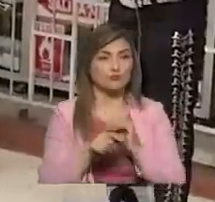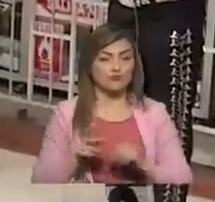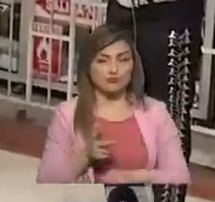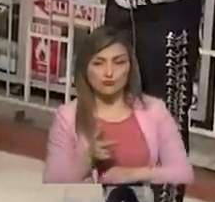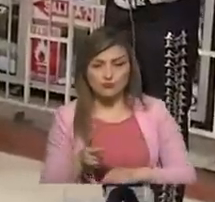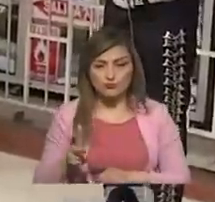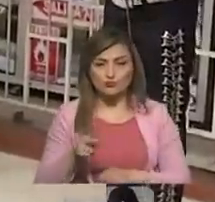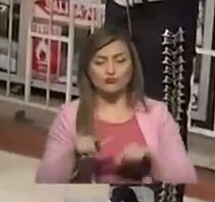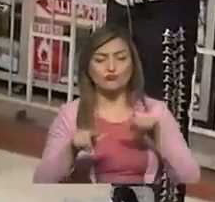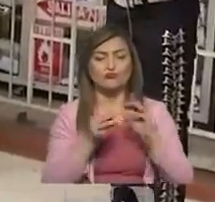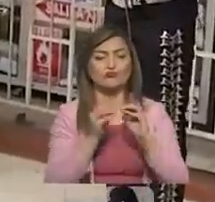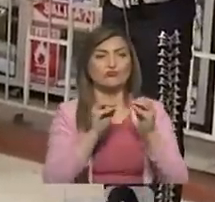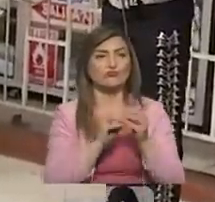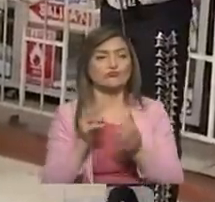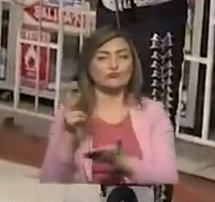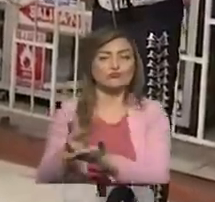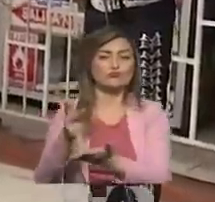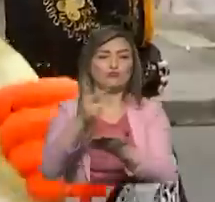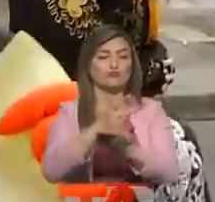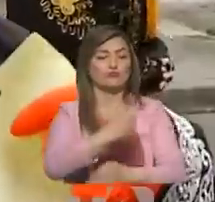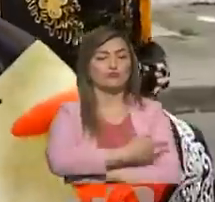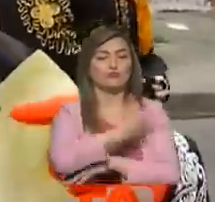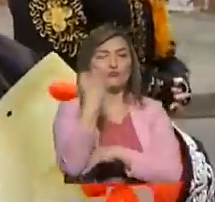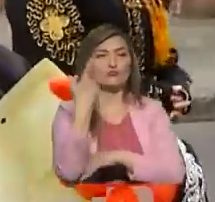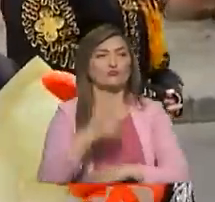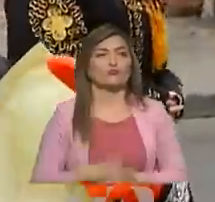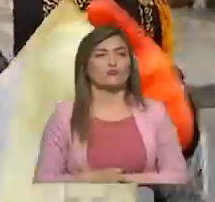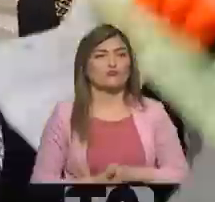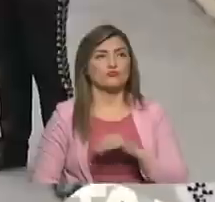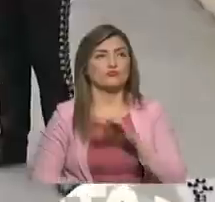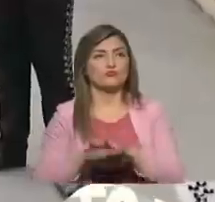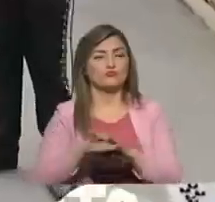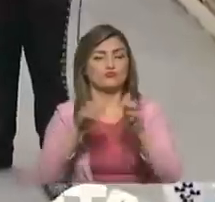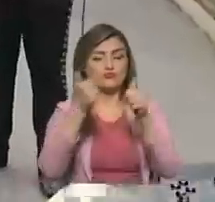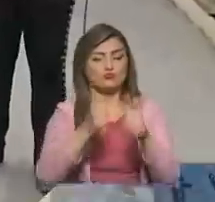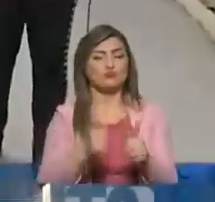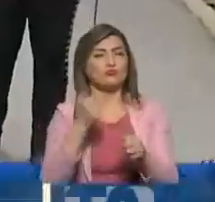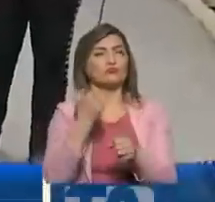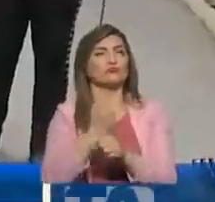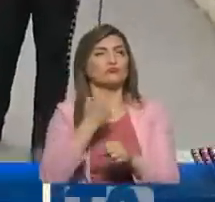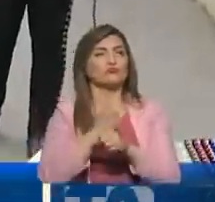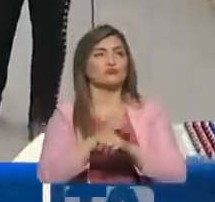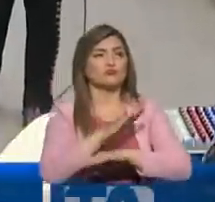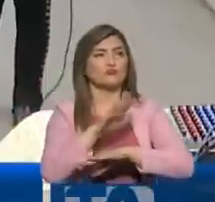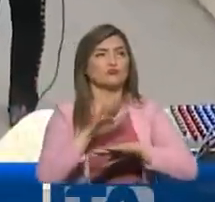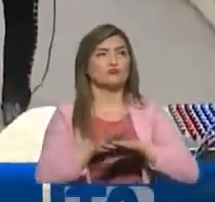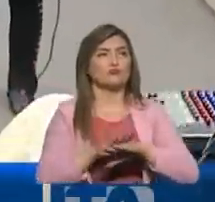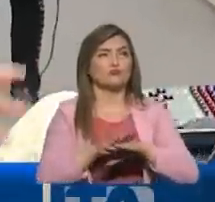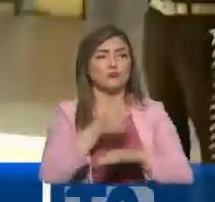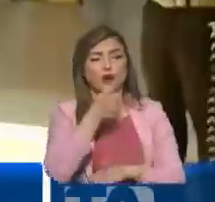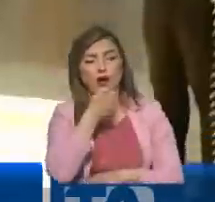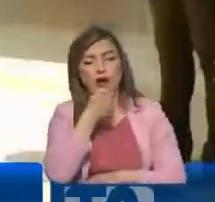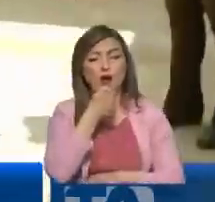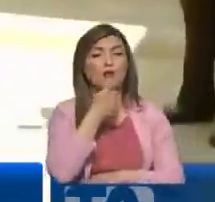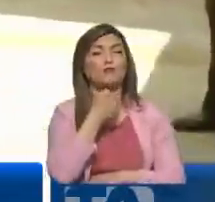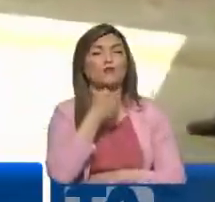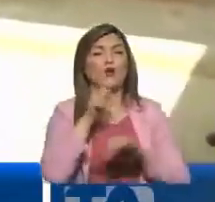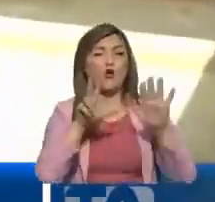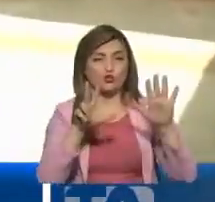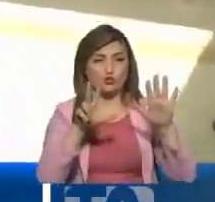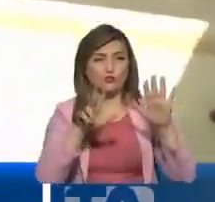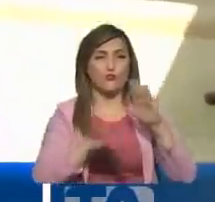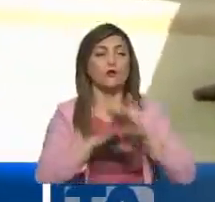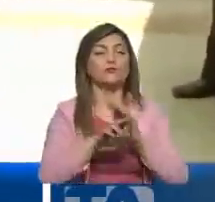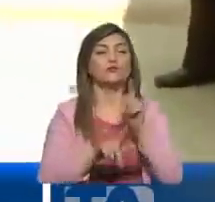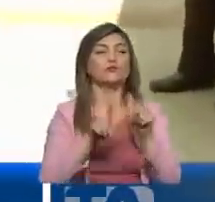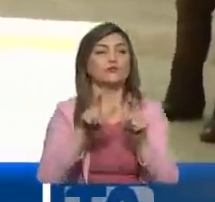exacto, incluyendo el número de paradas que harán cada día. El número máximo de artistas y trabajadores relacionados con el espectáculo por presentación será de 8. Y el